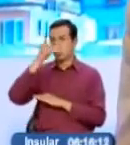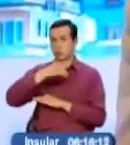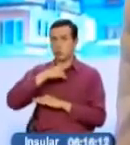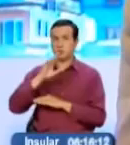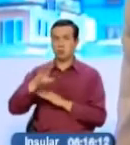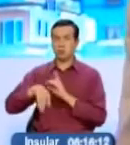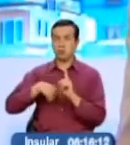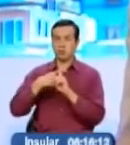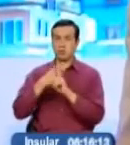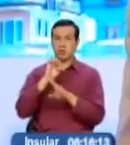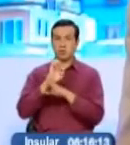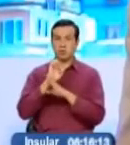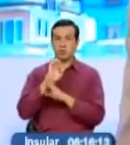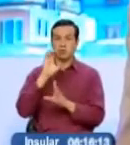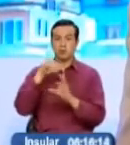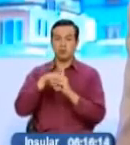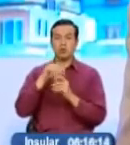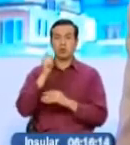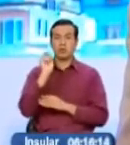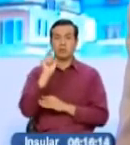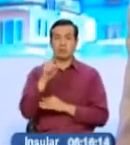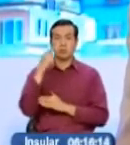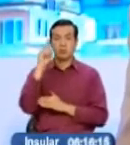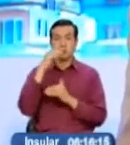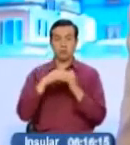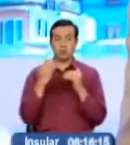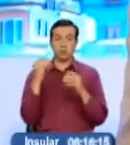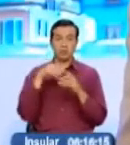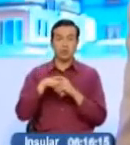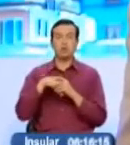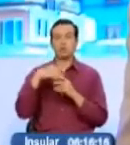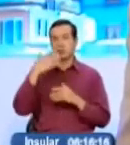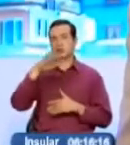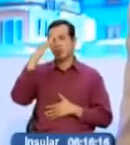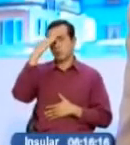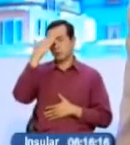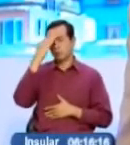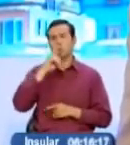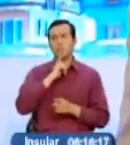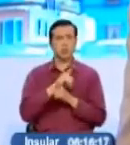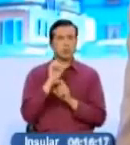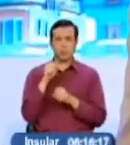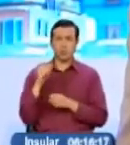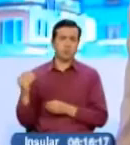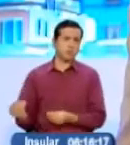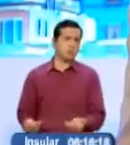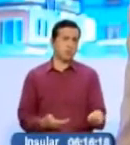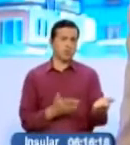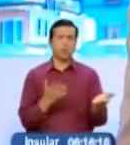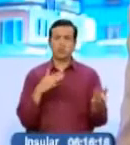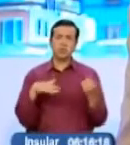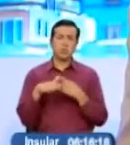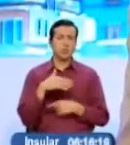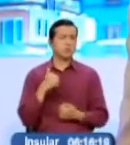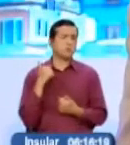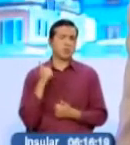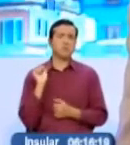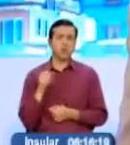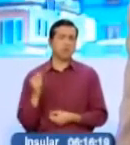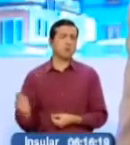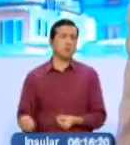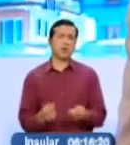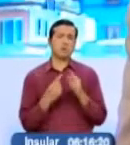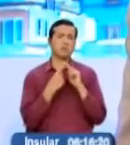incorporar a la economía ecuatoriana 10 mil millones de dólares más, es porque sabe que puede hacerlo y que existen las condiciones para hacerlo.